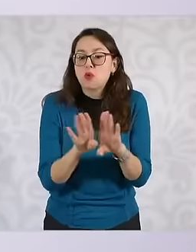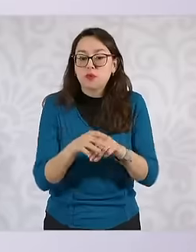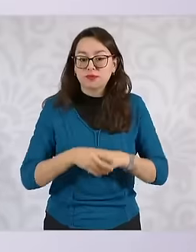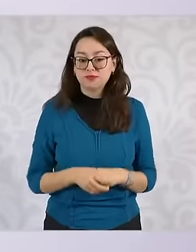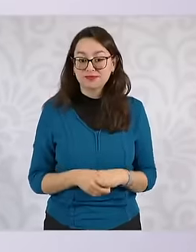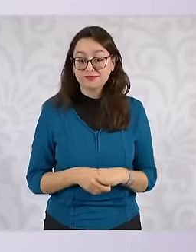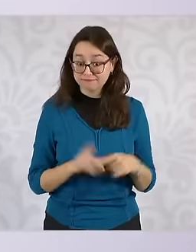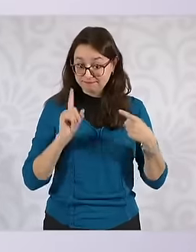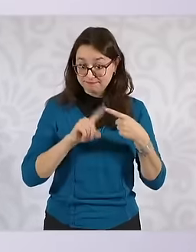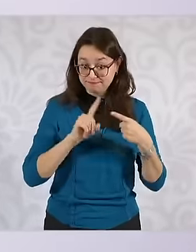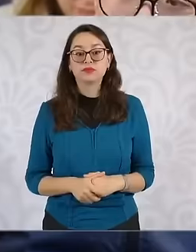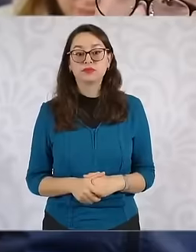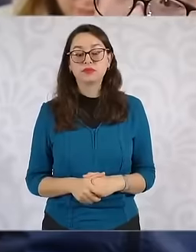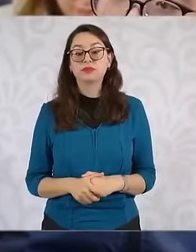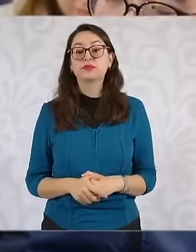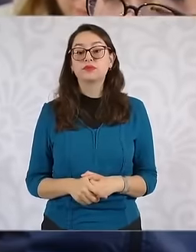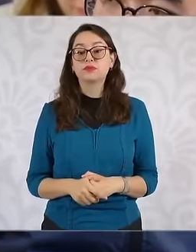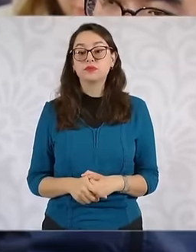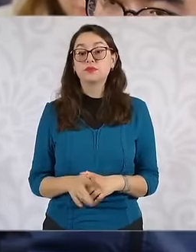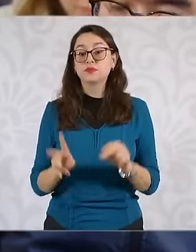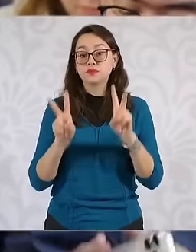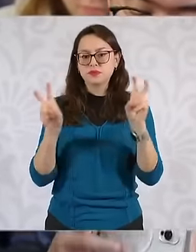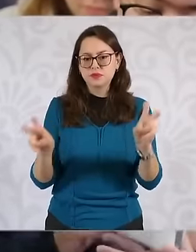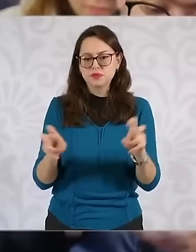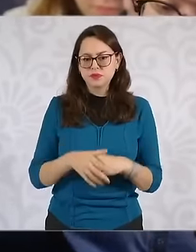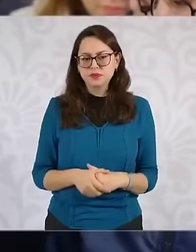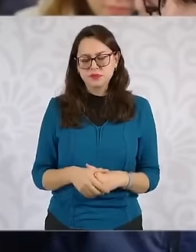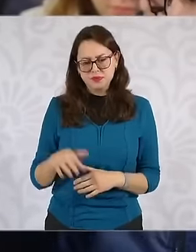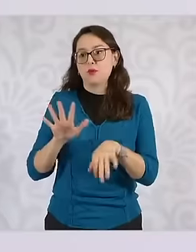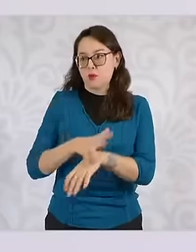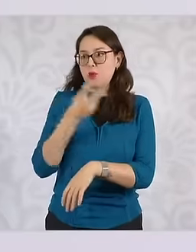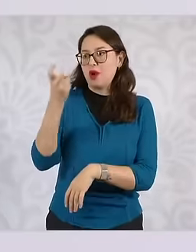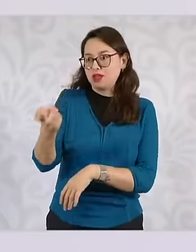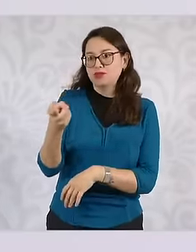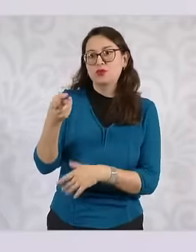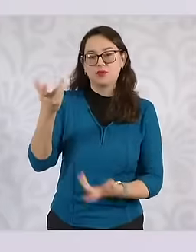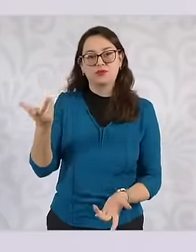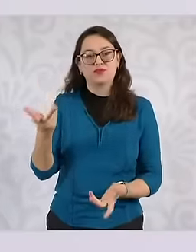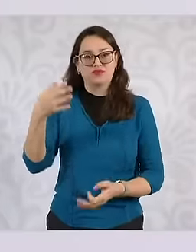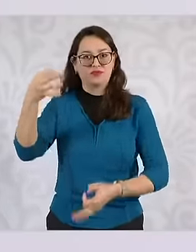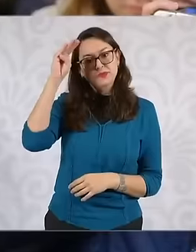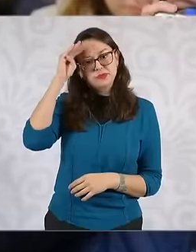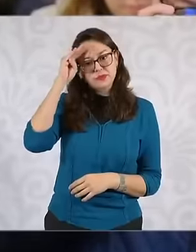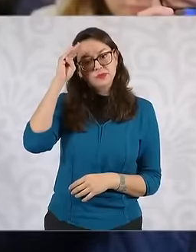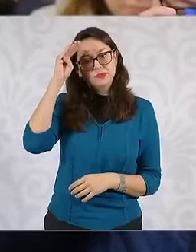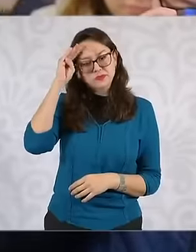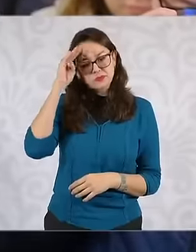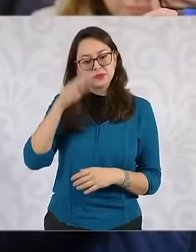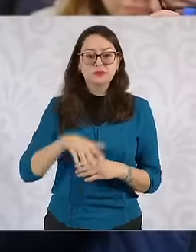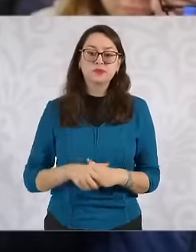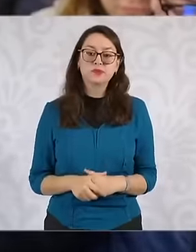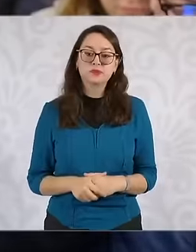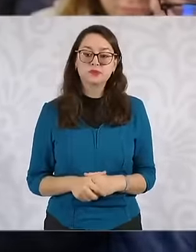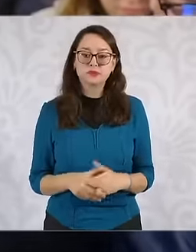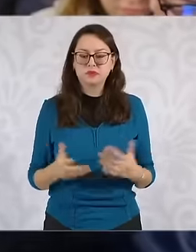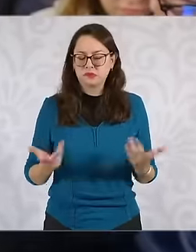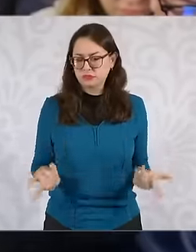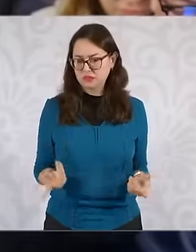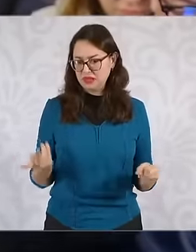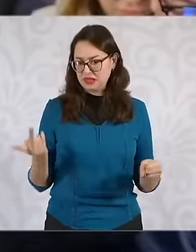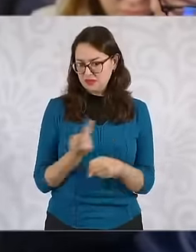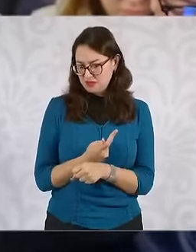cuando usted llama a la reflexión, ¿qué reflexión tiene usted sobre el hecho de que tenga que ser Estados Unidos quien